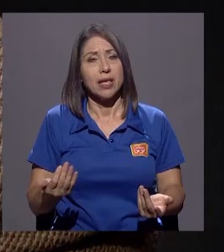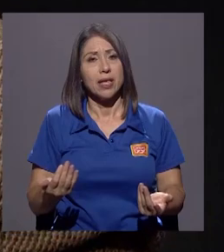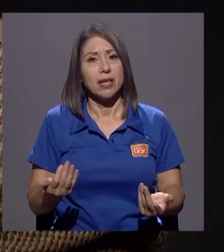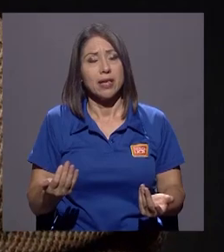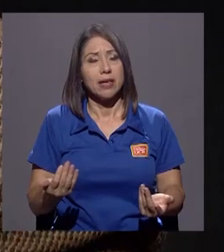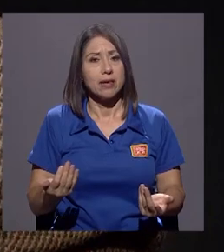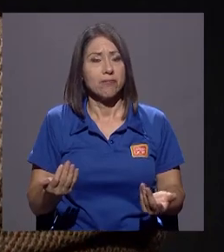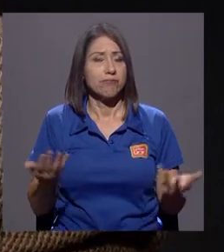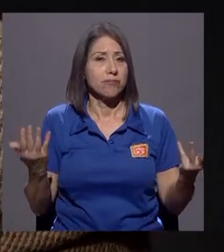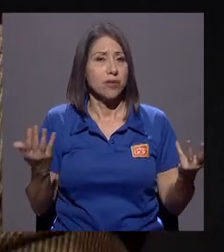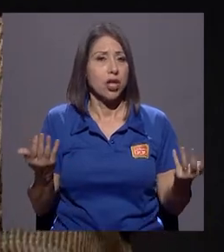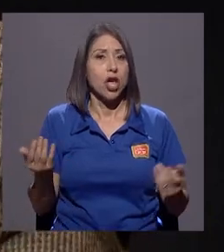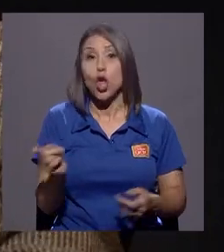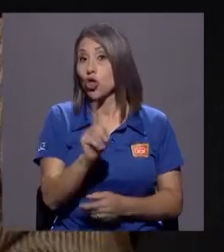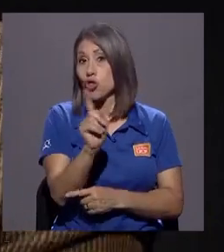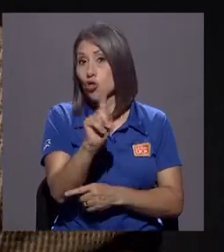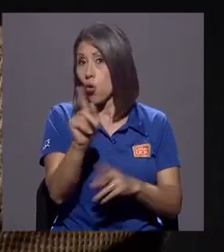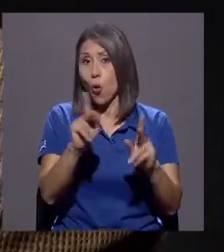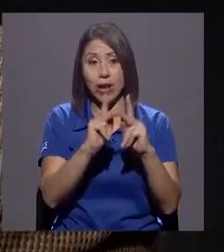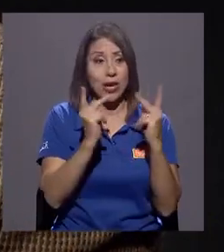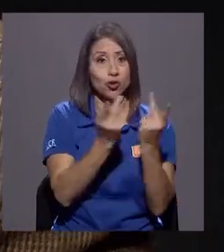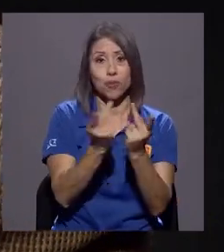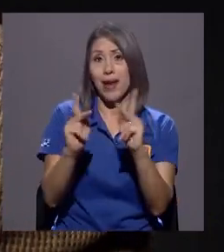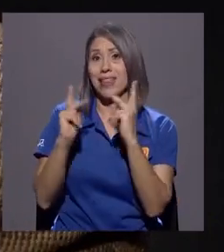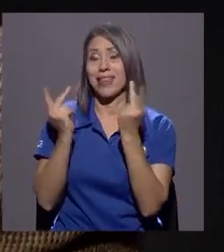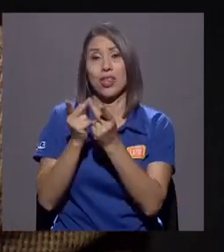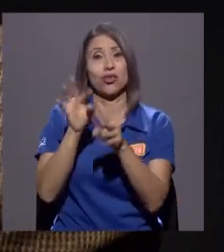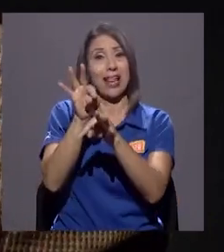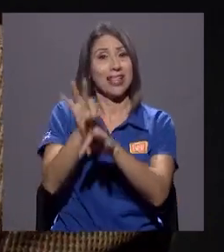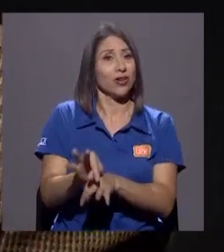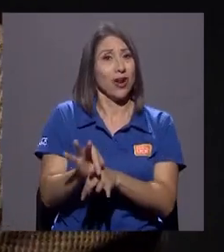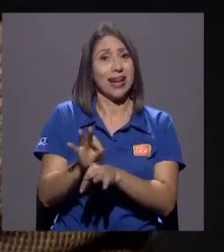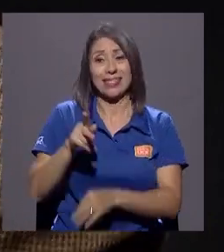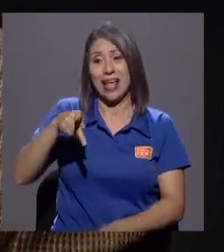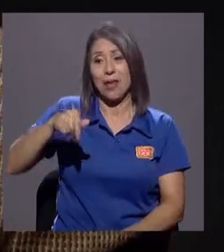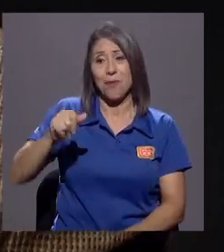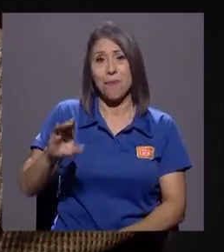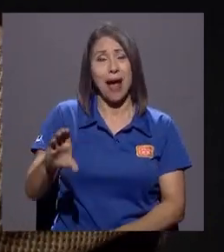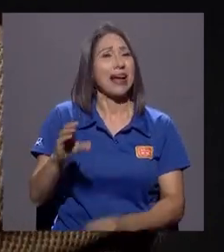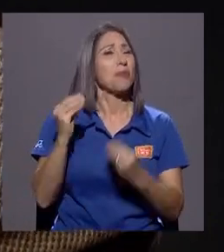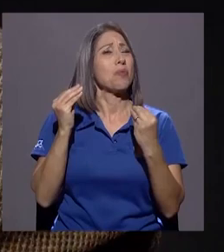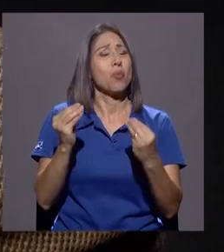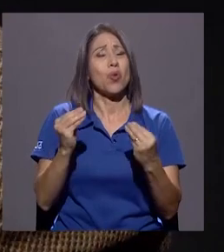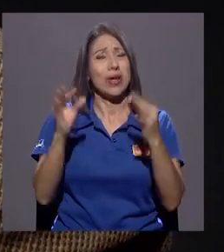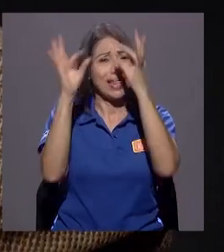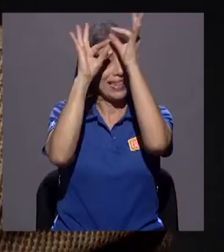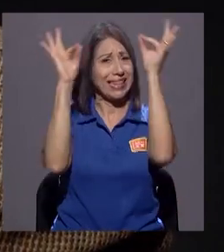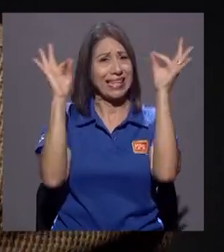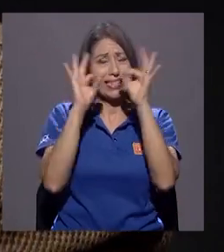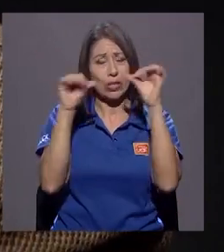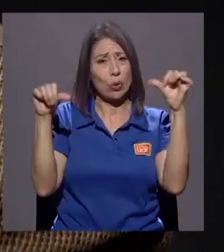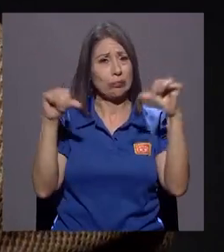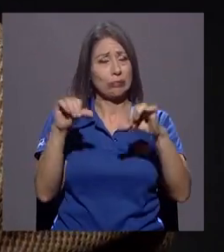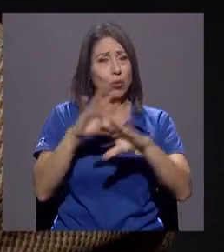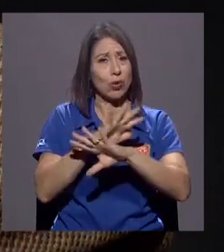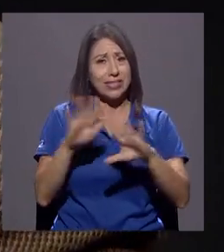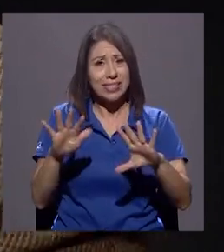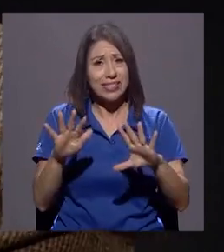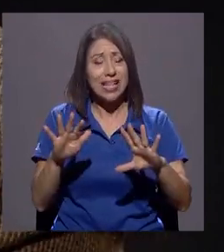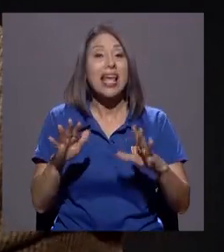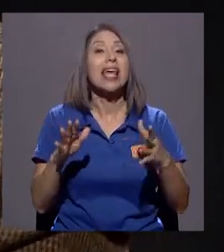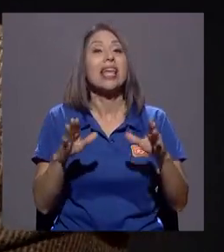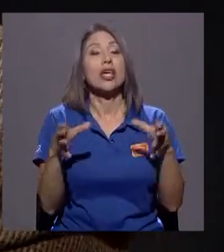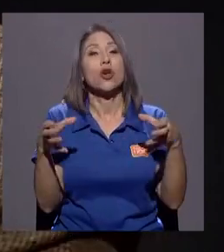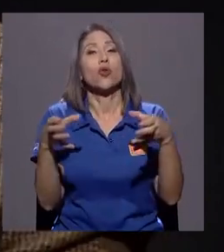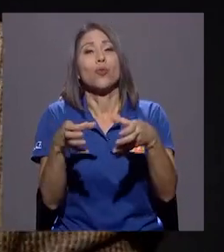y no en los partidos tradicionales el pack muy descompuesto muy desprestigiado bien soy yo y la